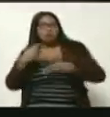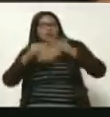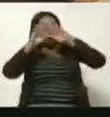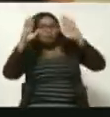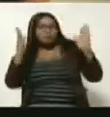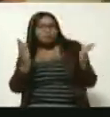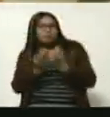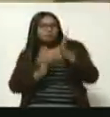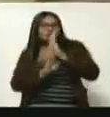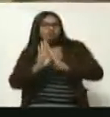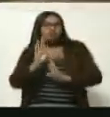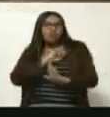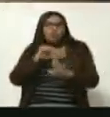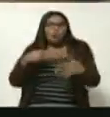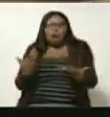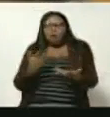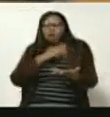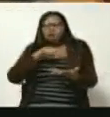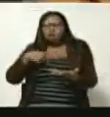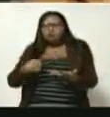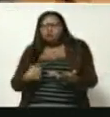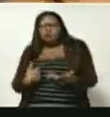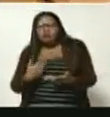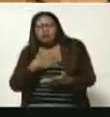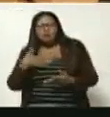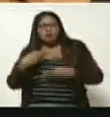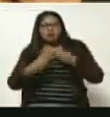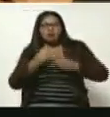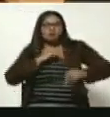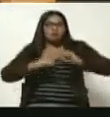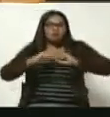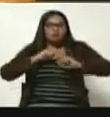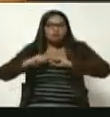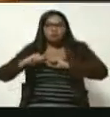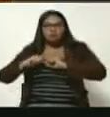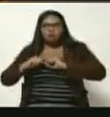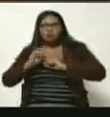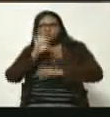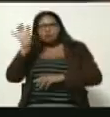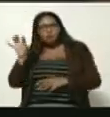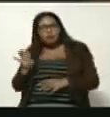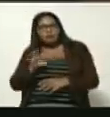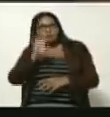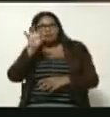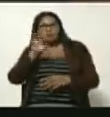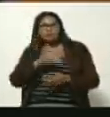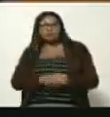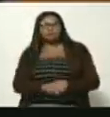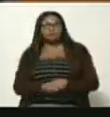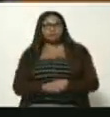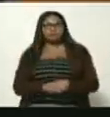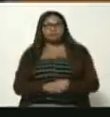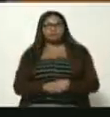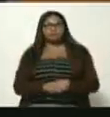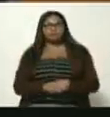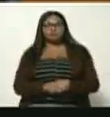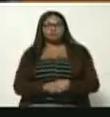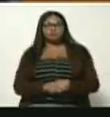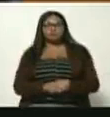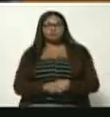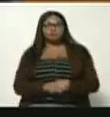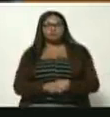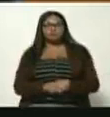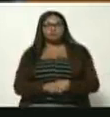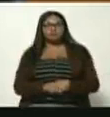en desarrollo? ¿Cuál es el papel de nuestro movimiento de países no alineados?